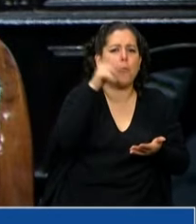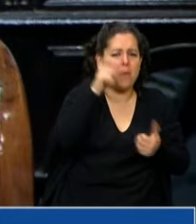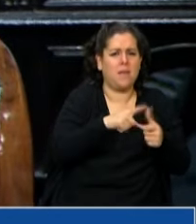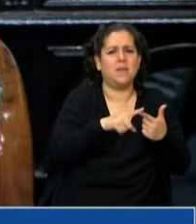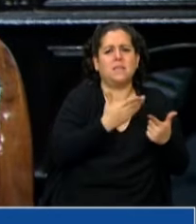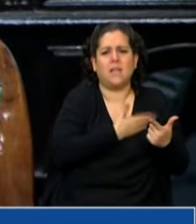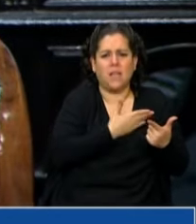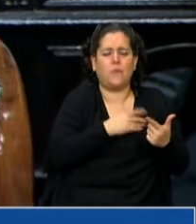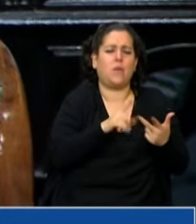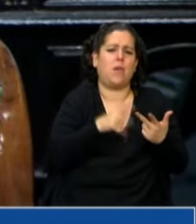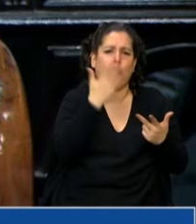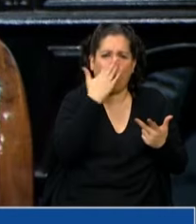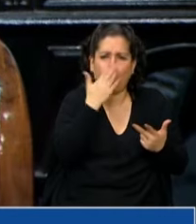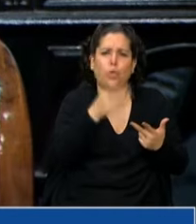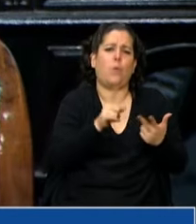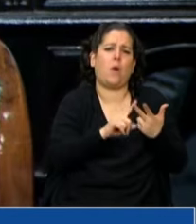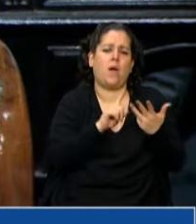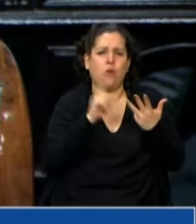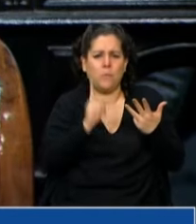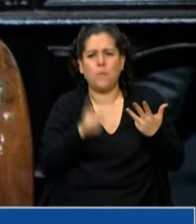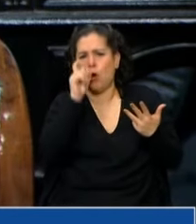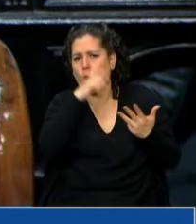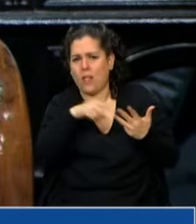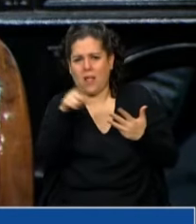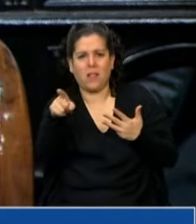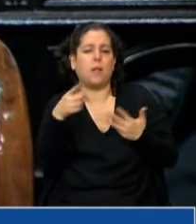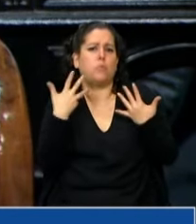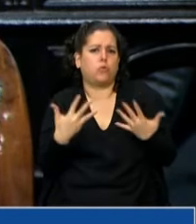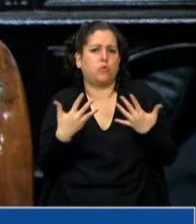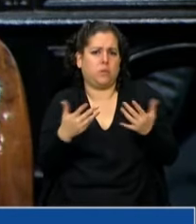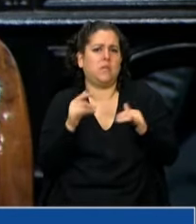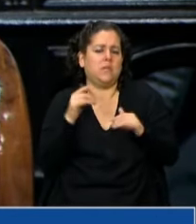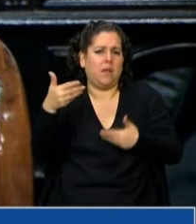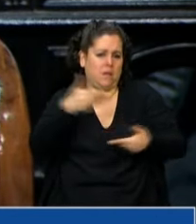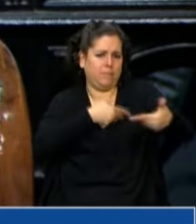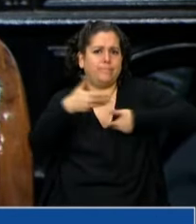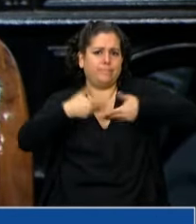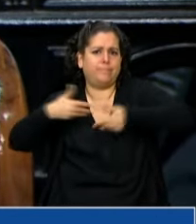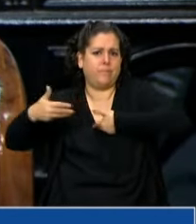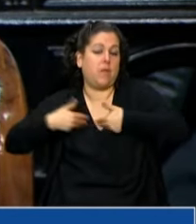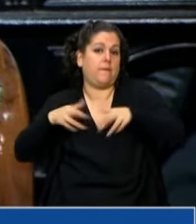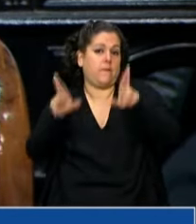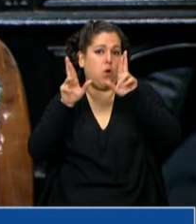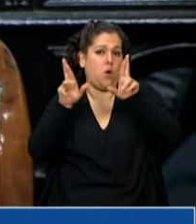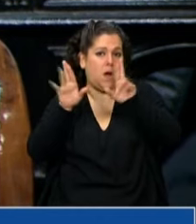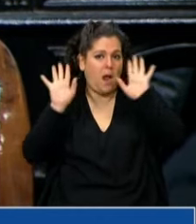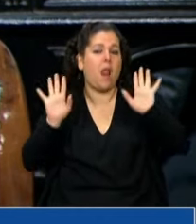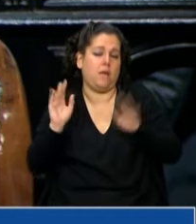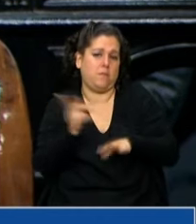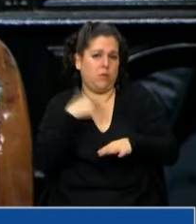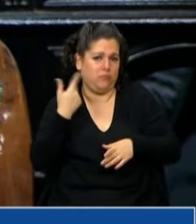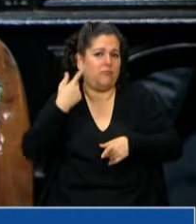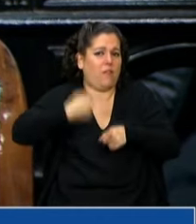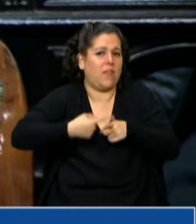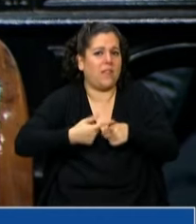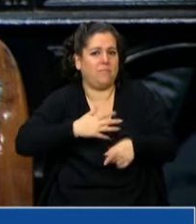en todo nuestro país y en Corrientes, por supuesto, que vienen siendo demandadas. Y ojalá festejemos de la